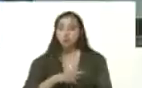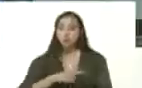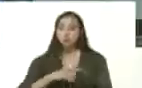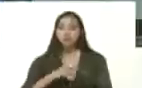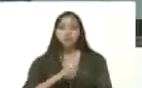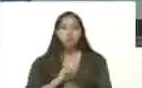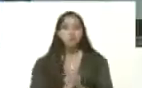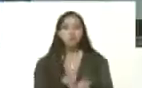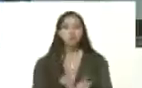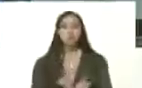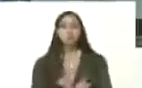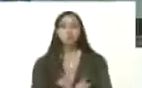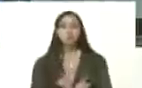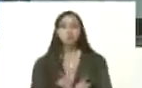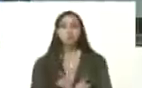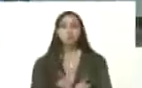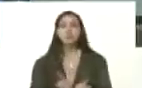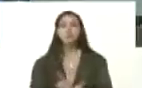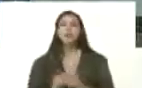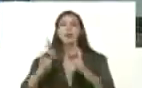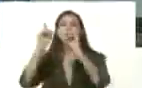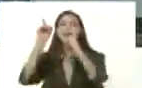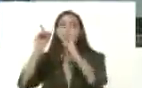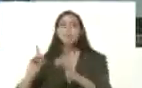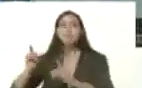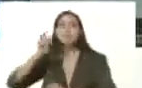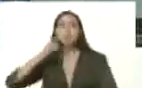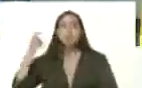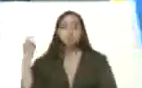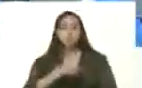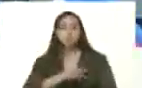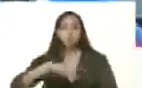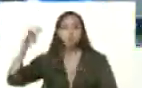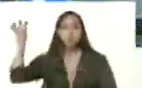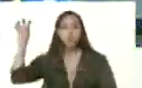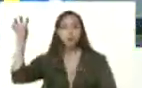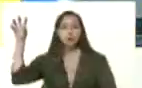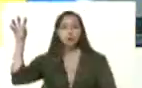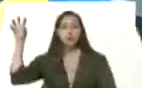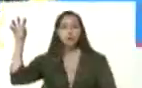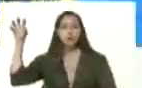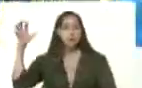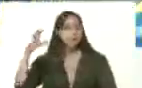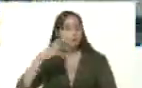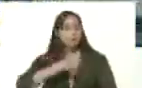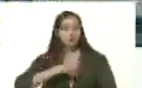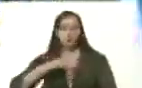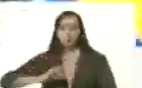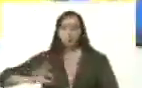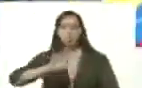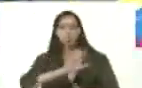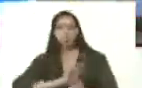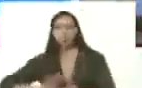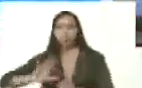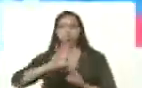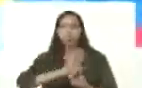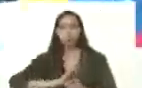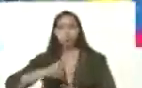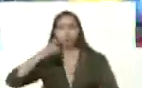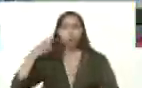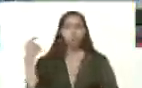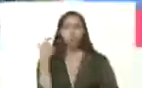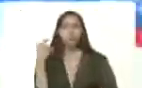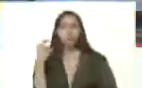ser libre, de ser soberano. ¿Saben qué es lo único con lo cual no pueden achantajear a nadie, a ningún pueblo? Con la dignidad de ese pueblo.